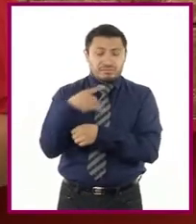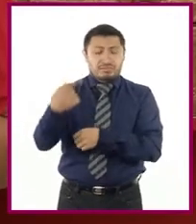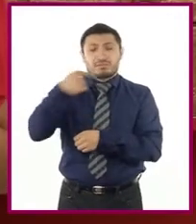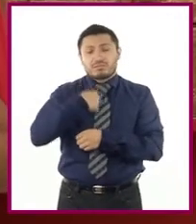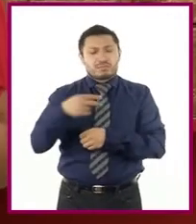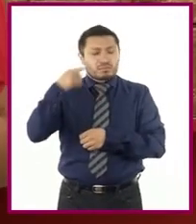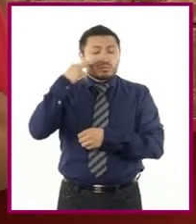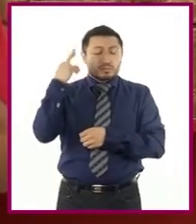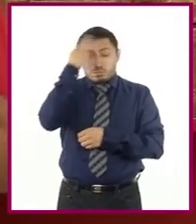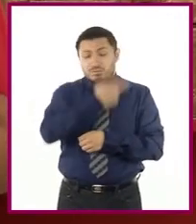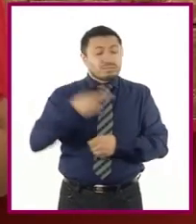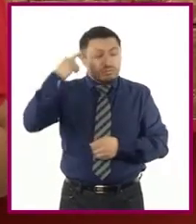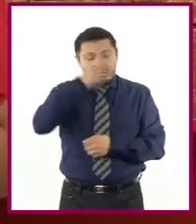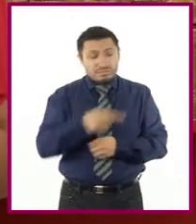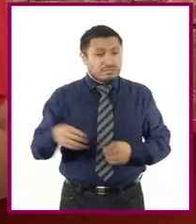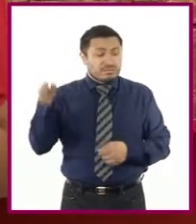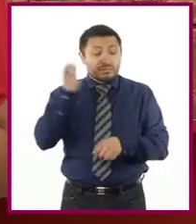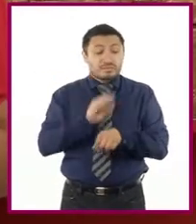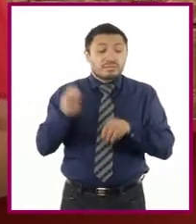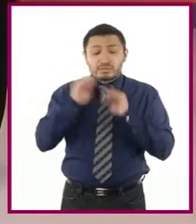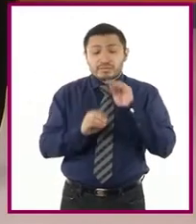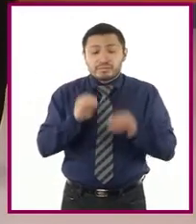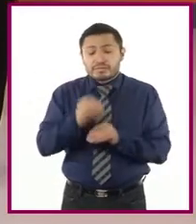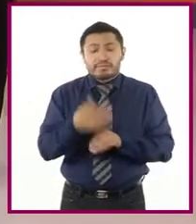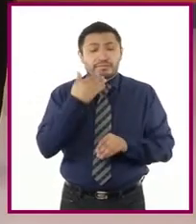pudiera observar si el procedimiento era correcto.